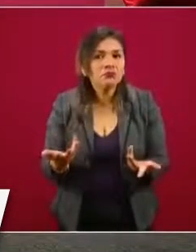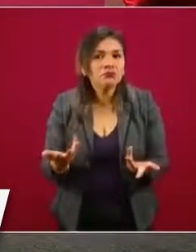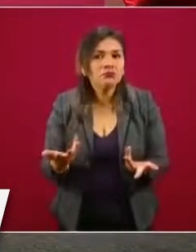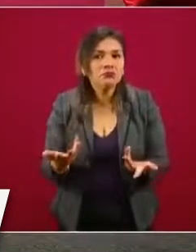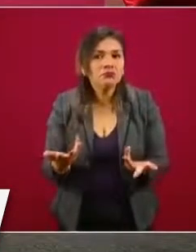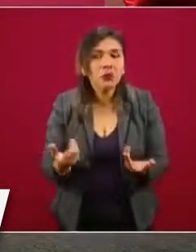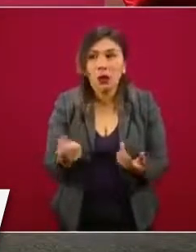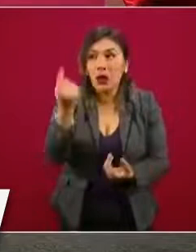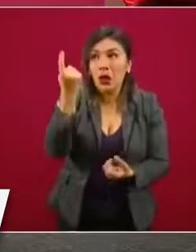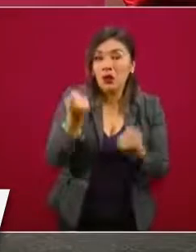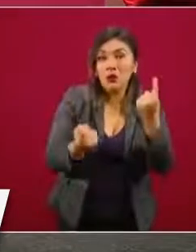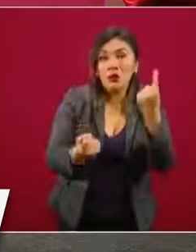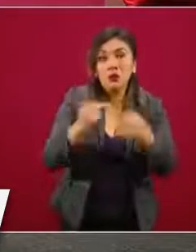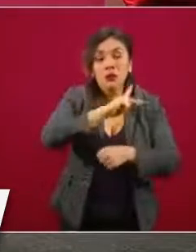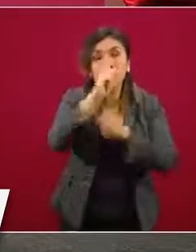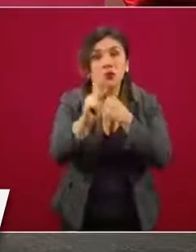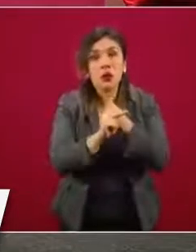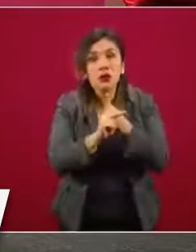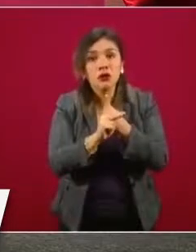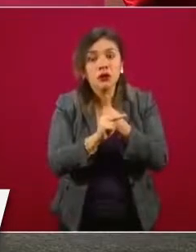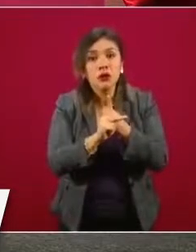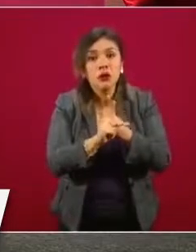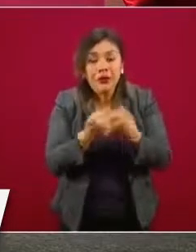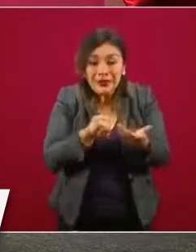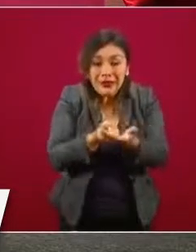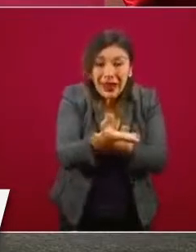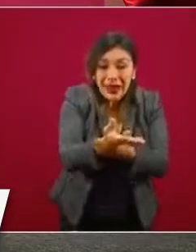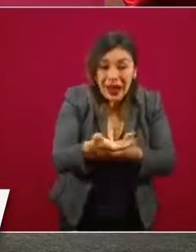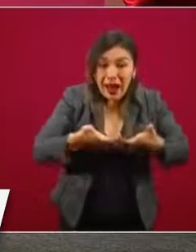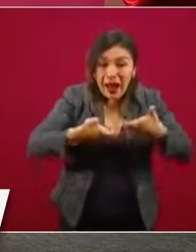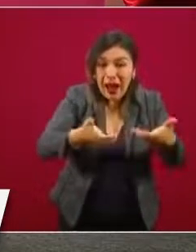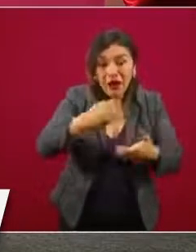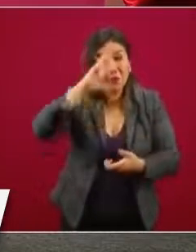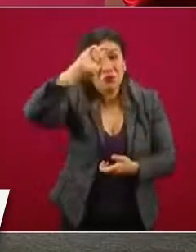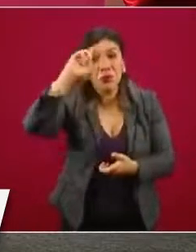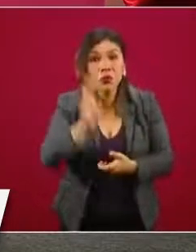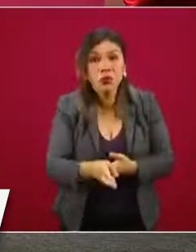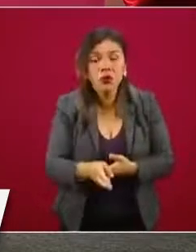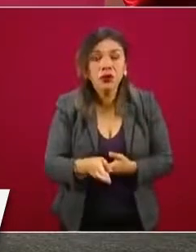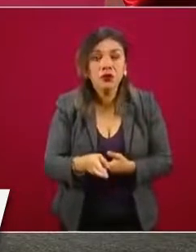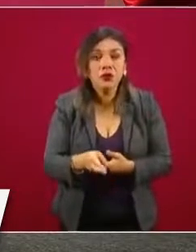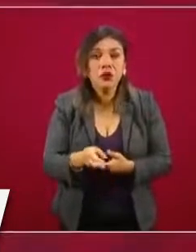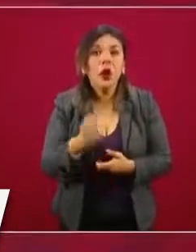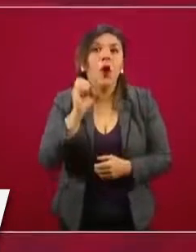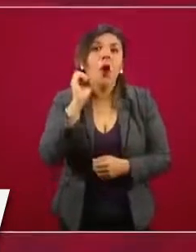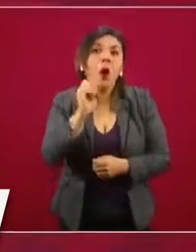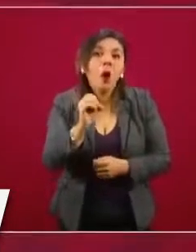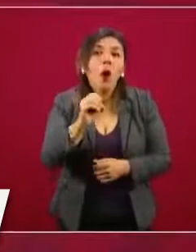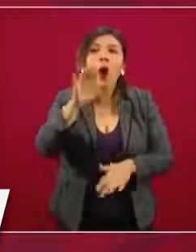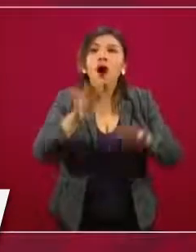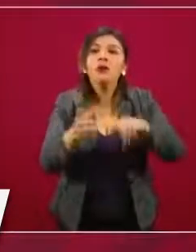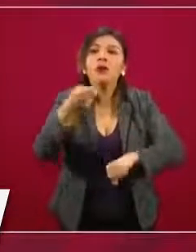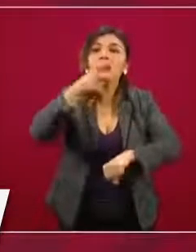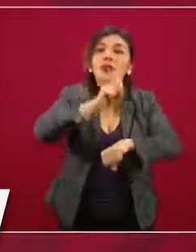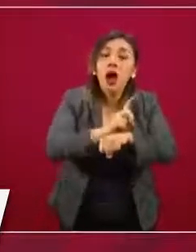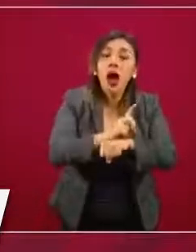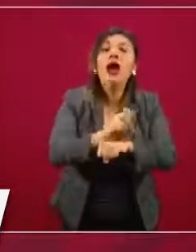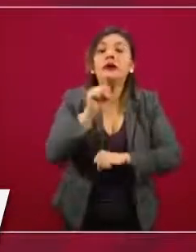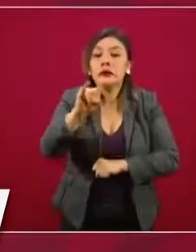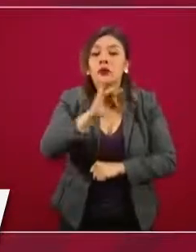En algunos países está prohibido salir a la calle. O hay días en que pueden